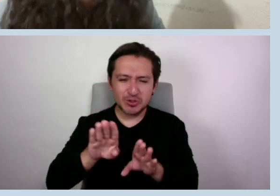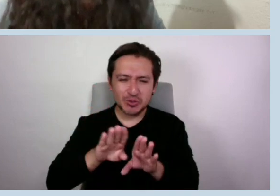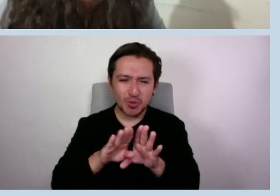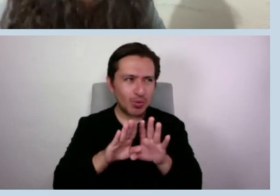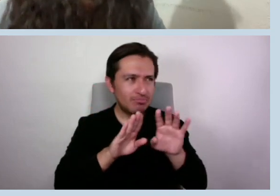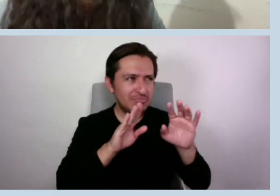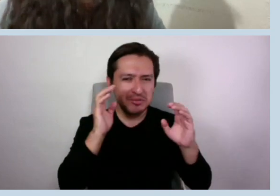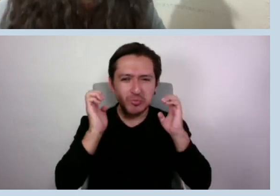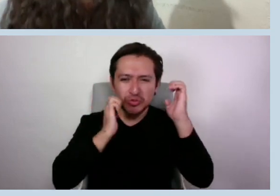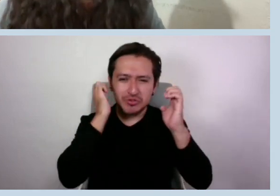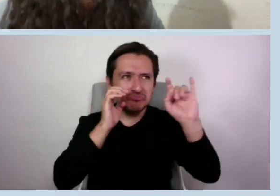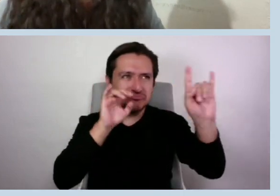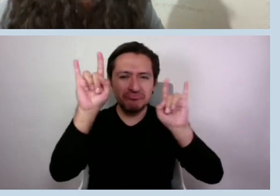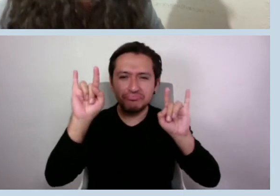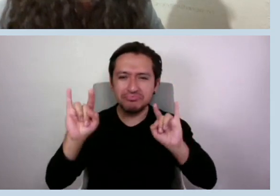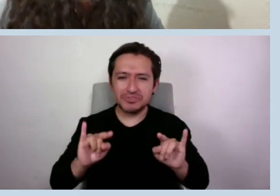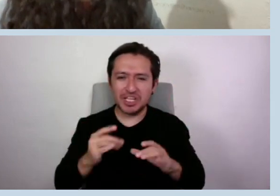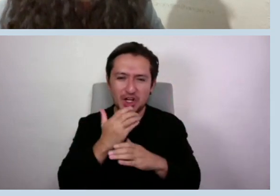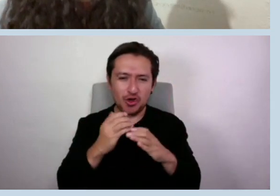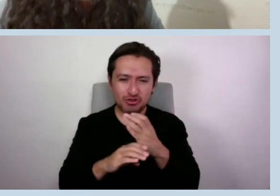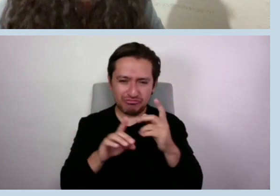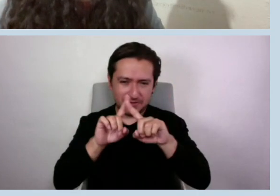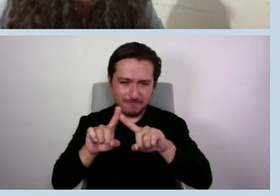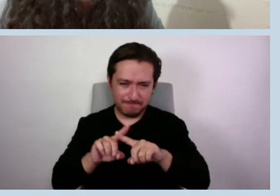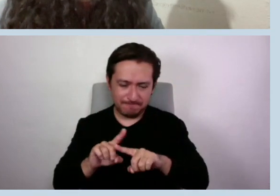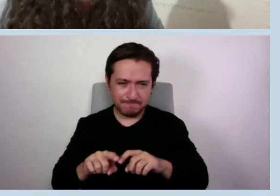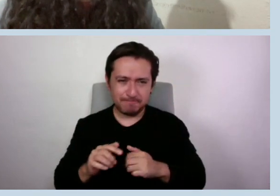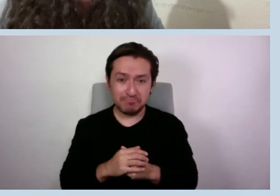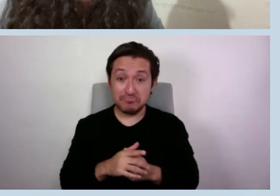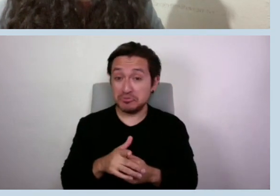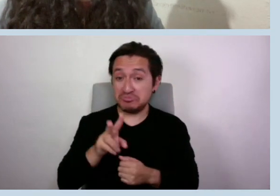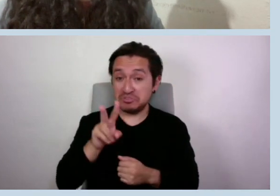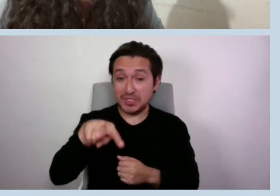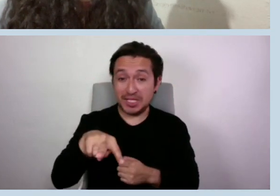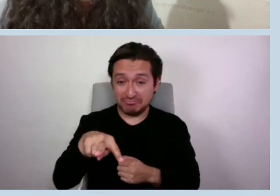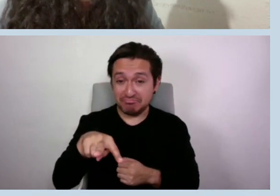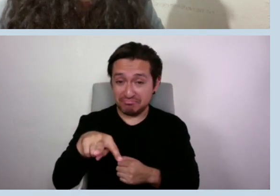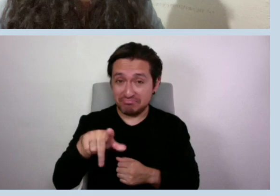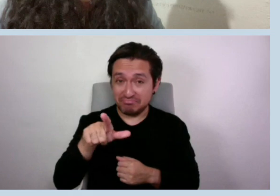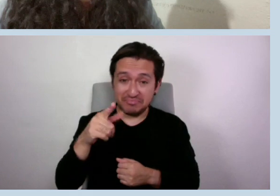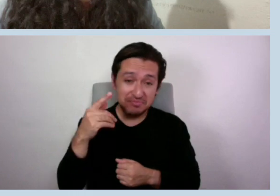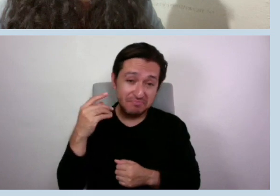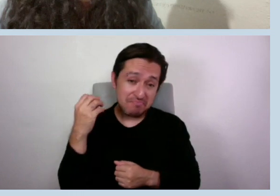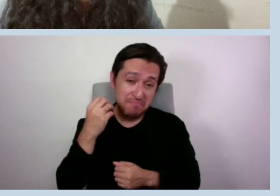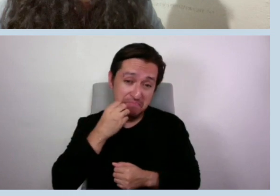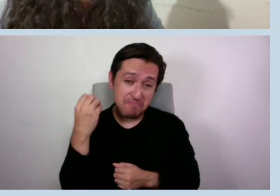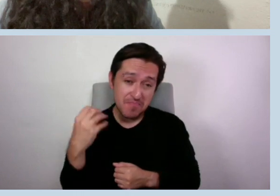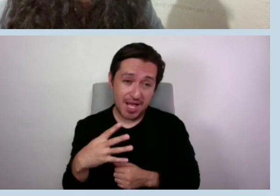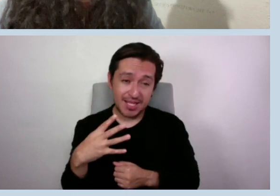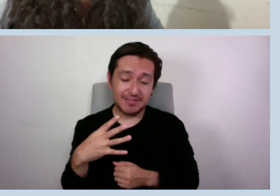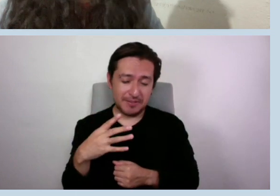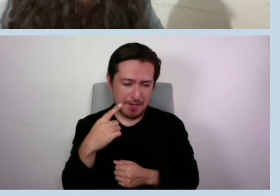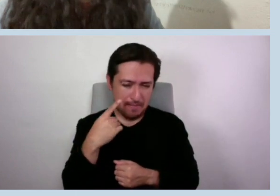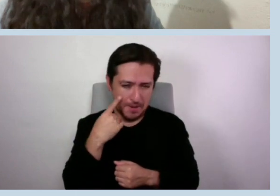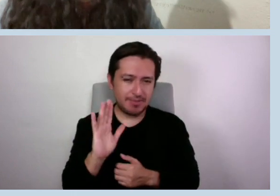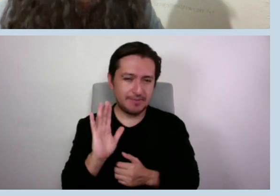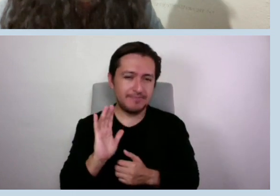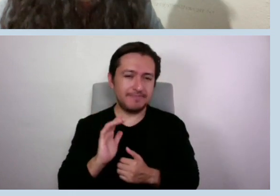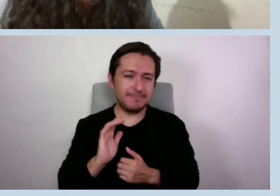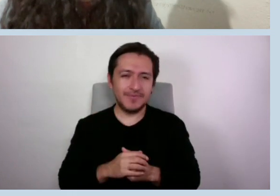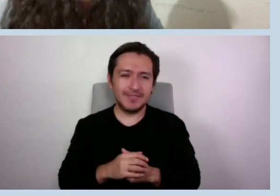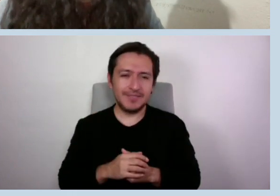conversación entonces va a estar pues muy chido porque eso lo que decía Aris no tenemos mucha